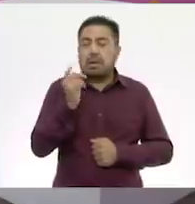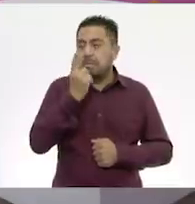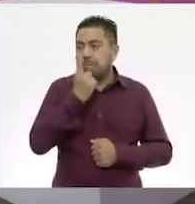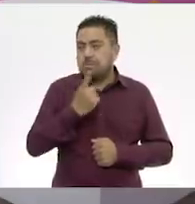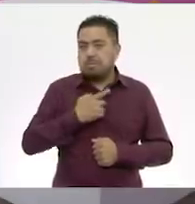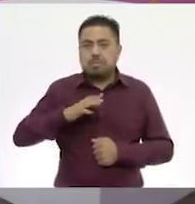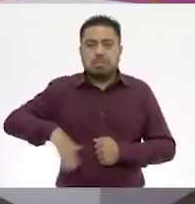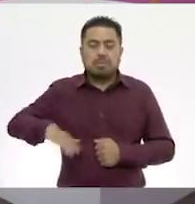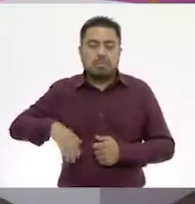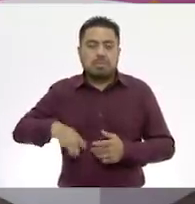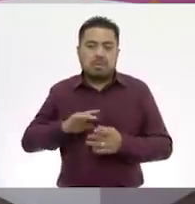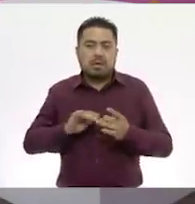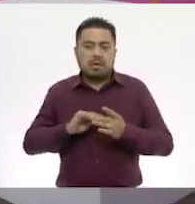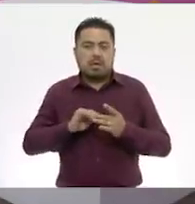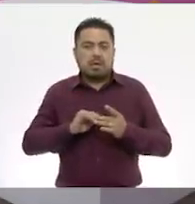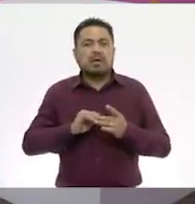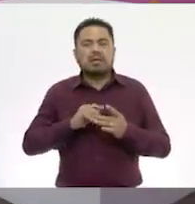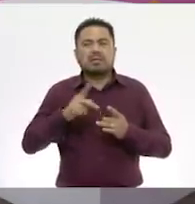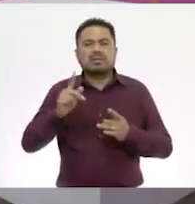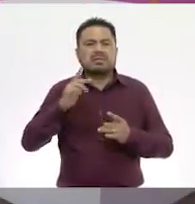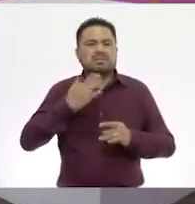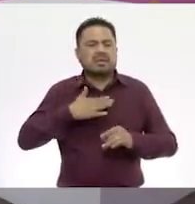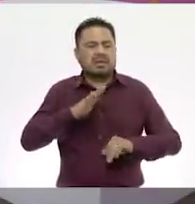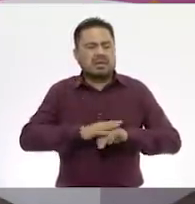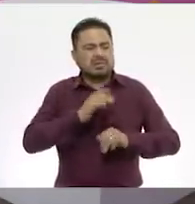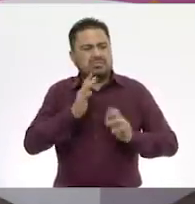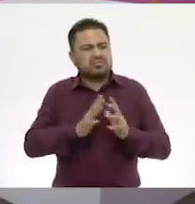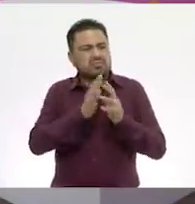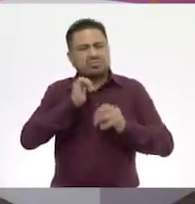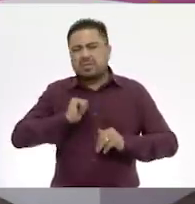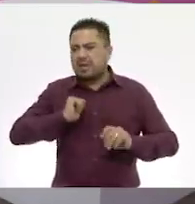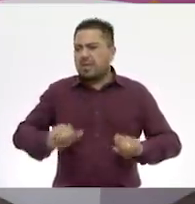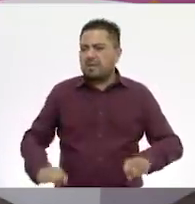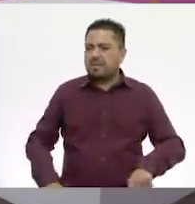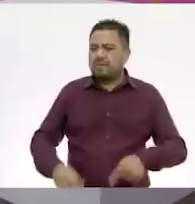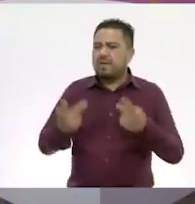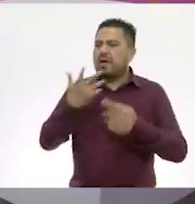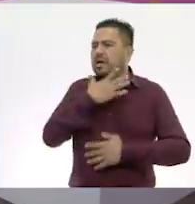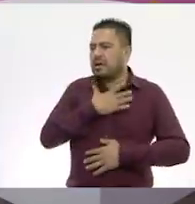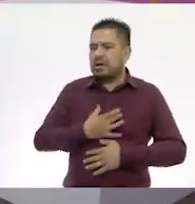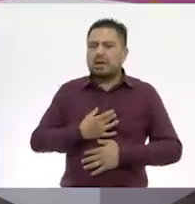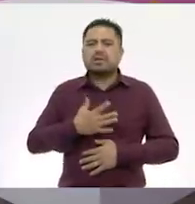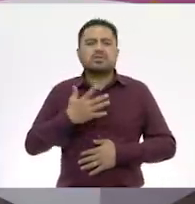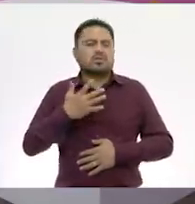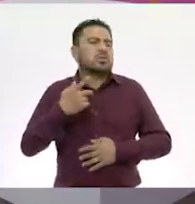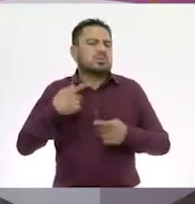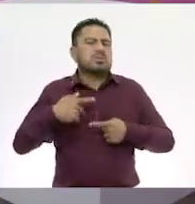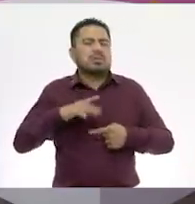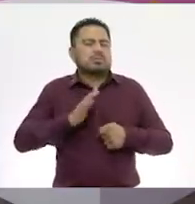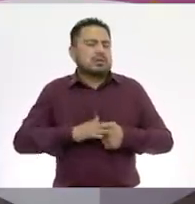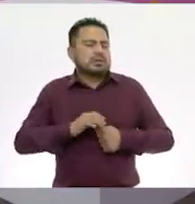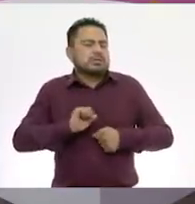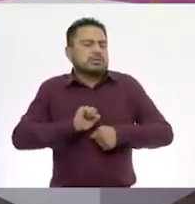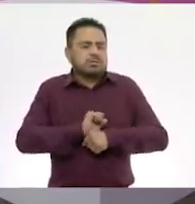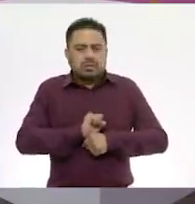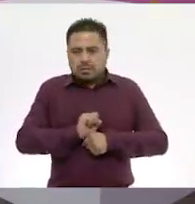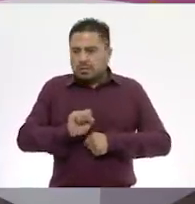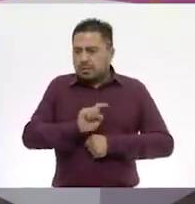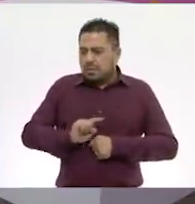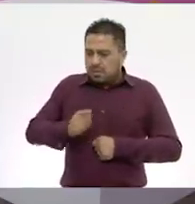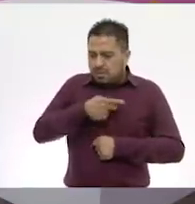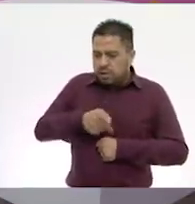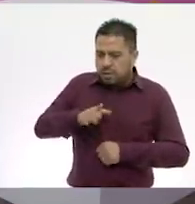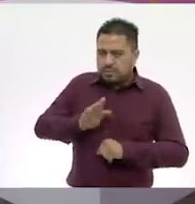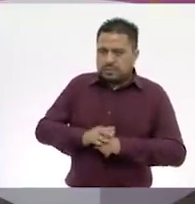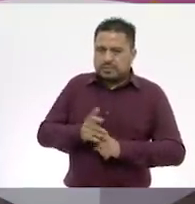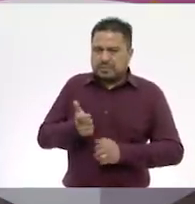dicho, un chalán gitano de los más ladinos, vendió aquella alhaja a un hombre sencillo, y añaden que al pobre le